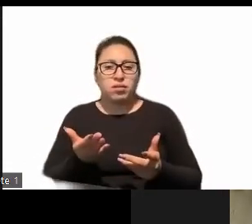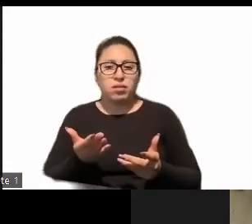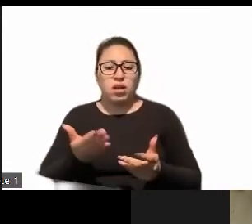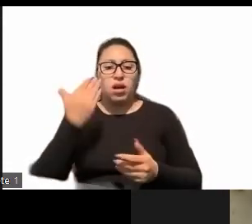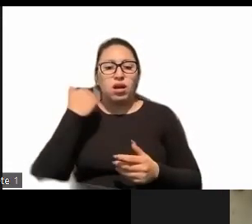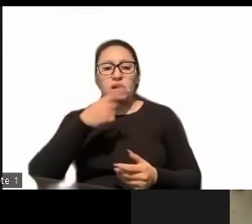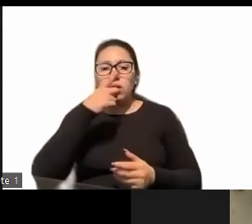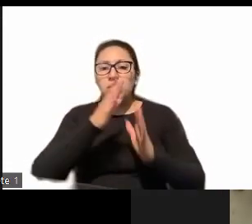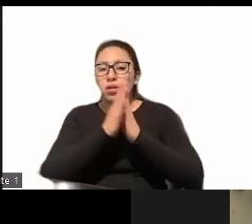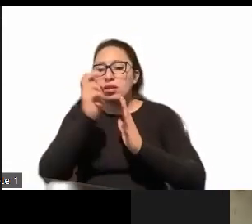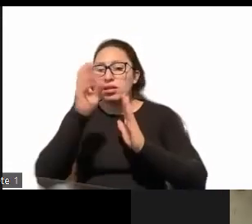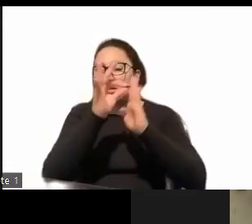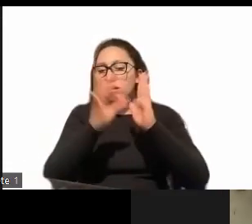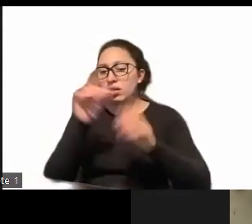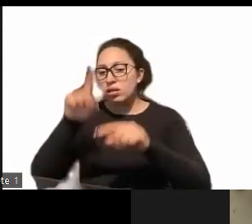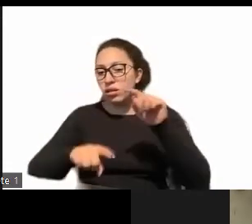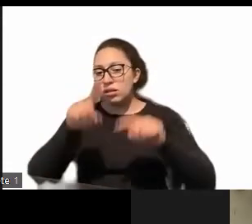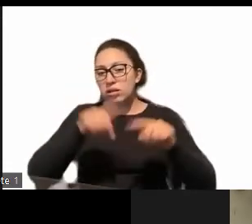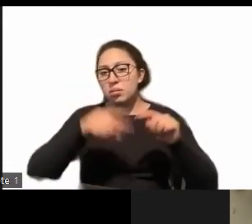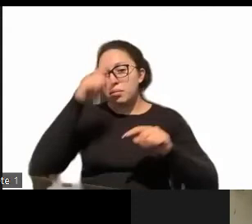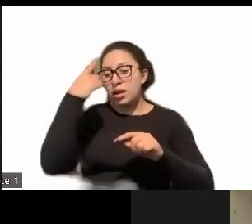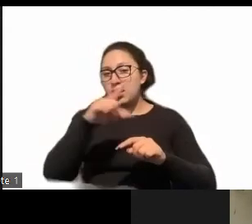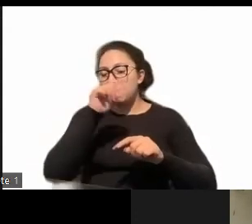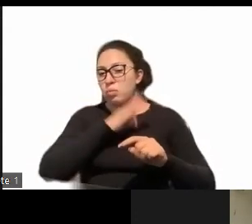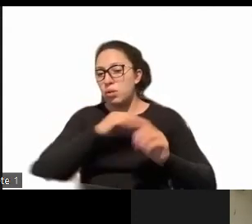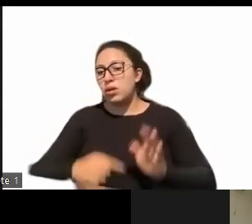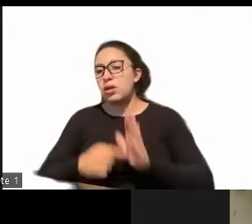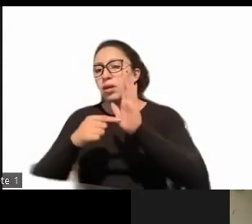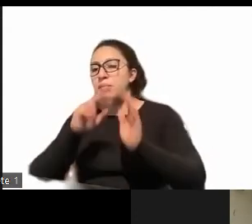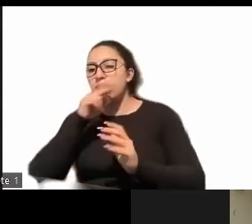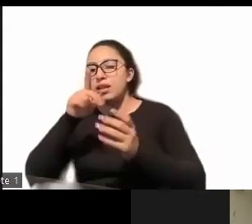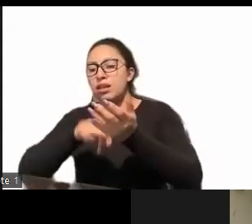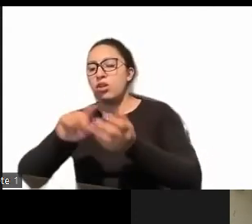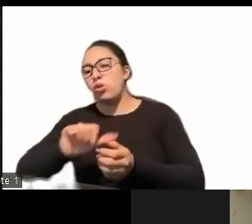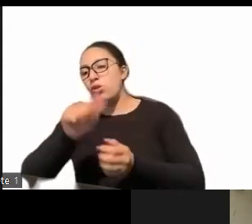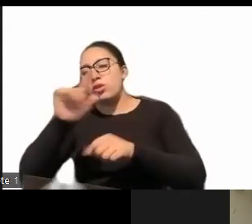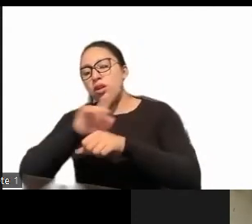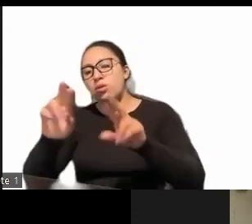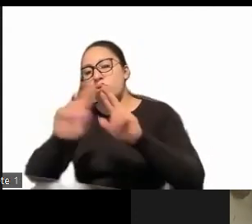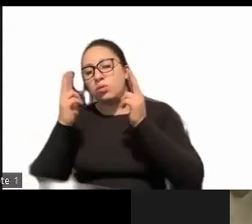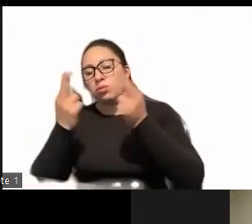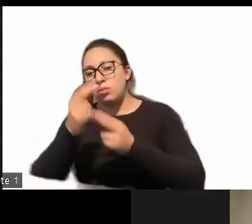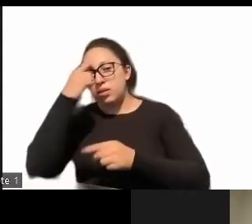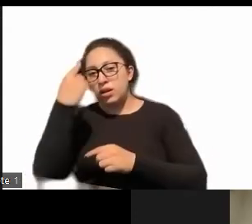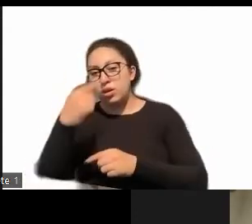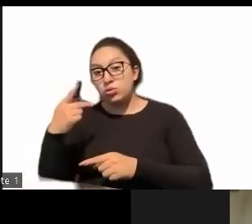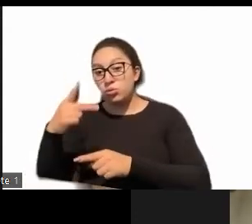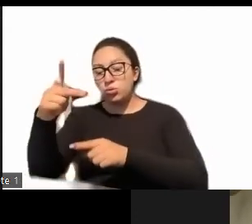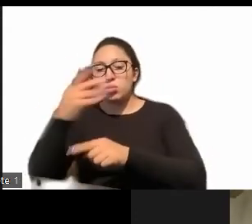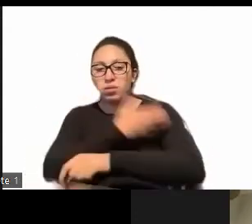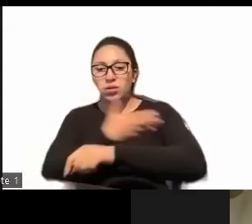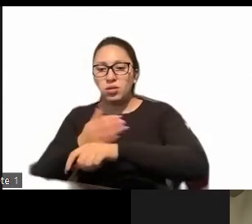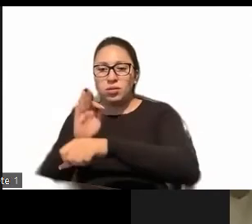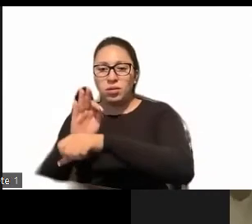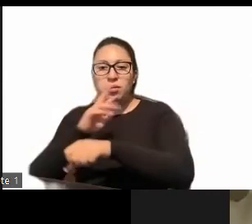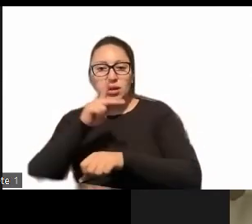bajaran los dictámenes para poderlos subir de manera correcta, para poder ir a favor de los dictámenes de sus compañeros de su partido. Entonces, pues